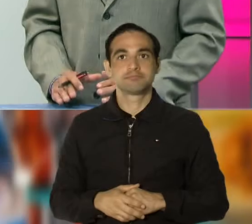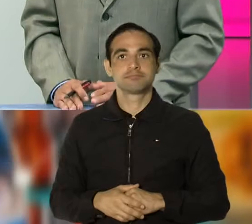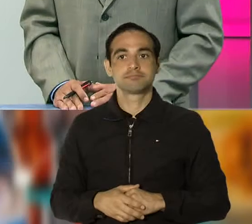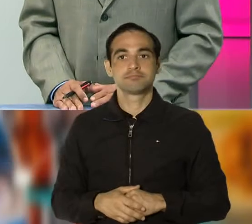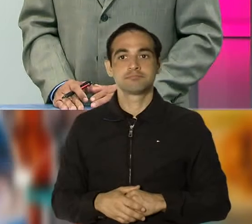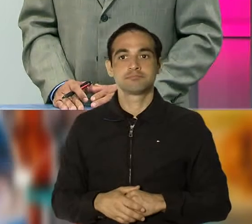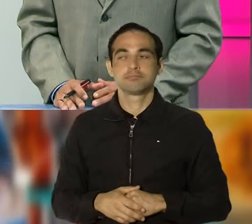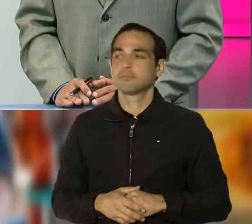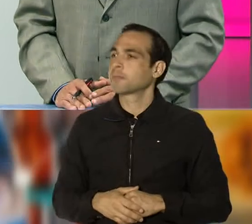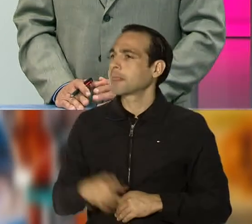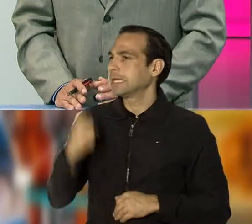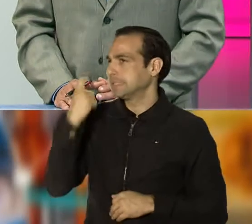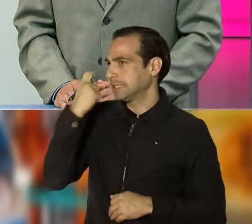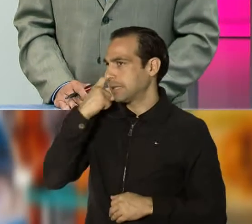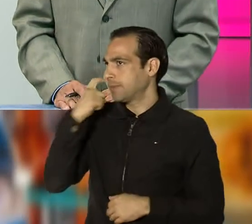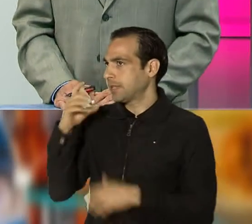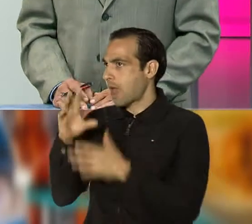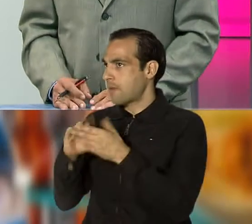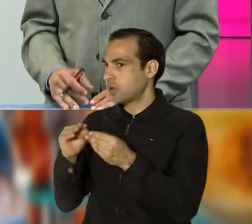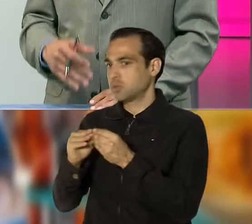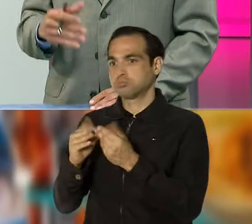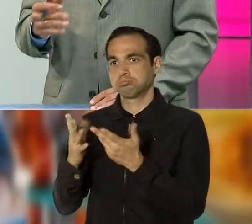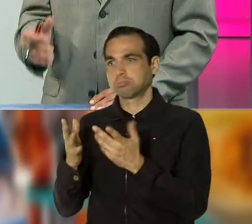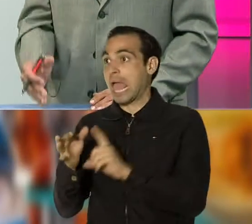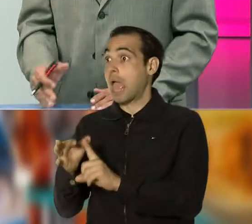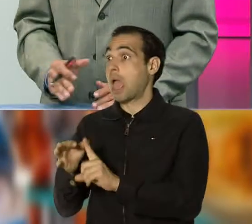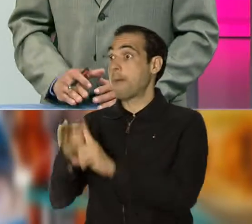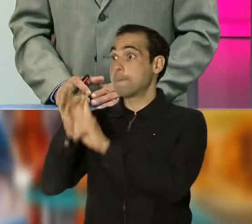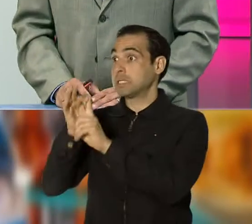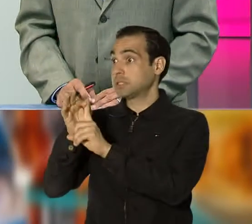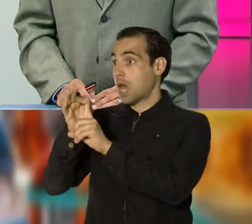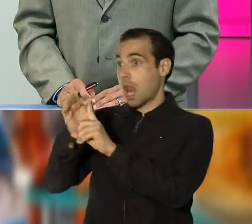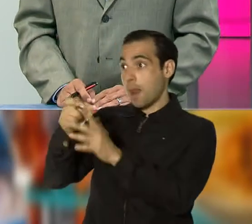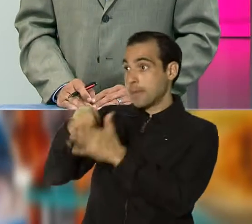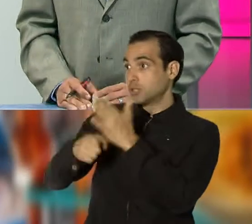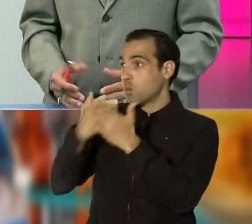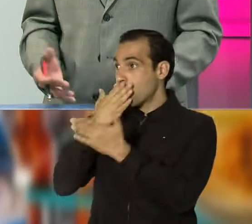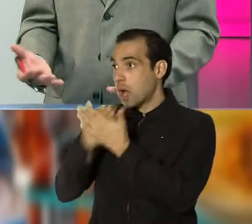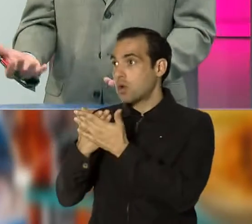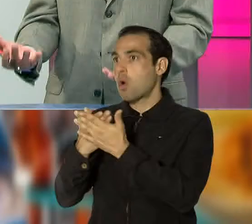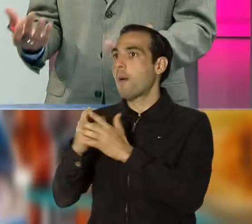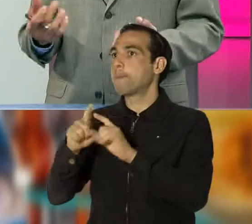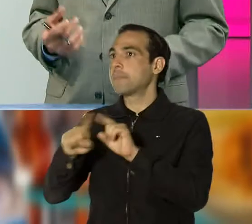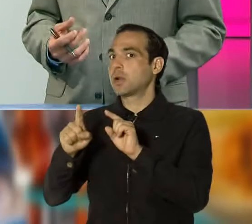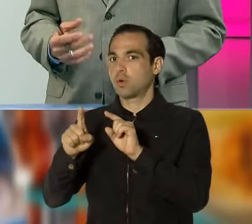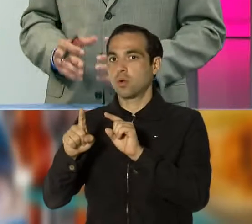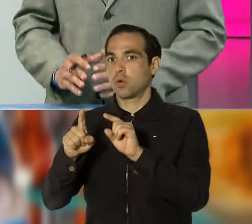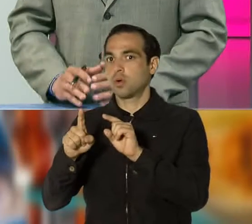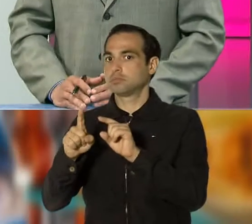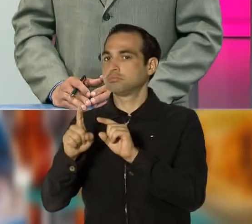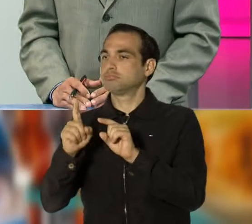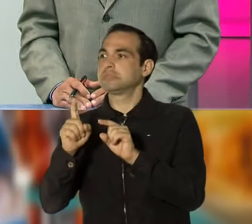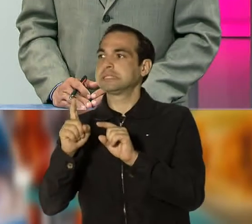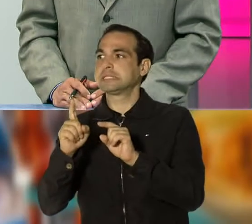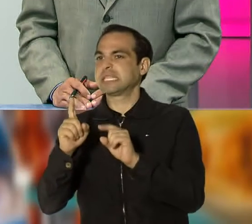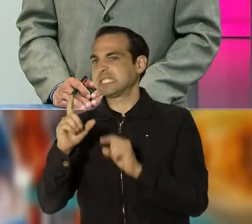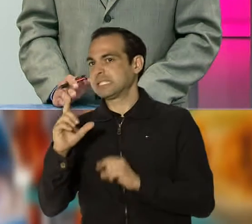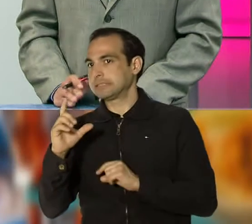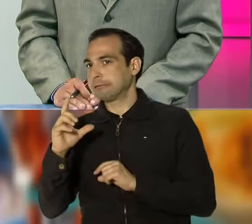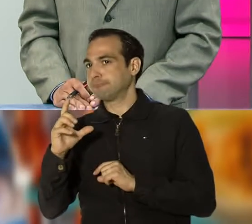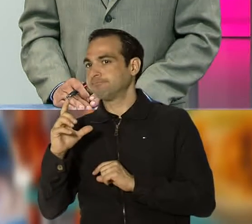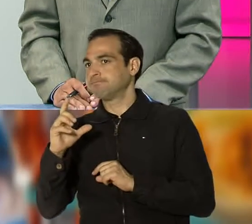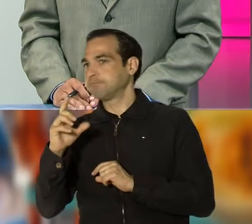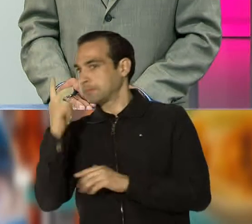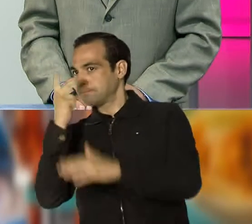que aunque existiesen buenas ofertas, hubo un aumento al mínimo salarial para hacer llegar nuevamente a estos empleados a su área